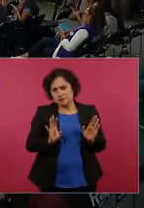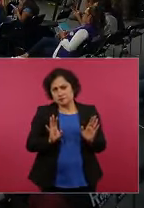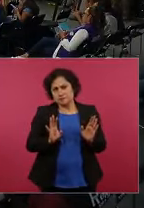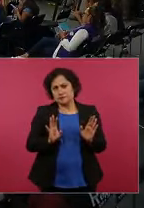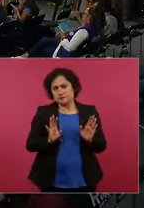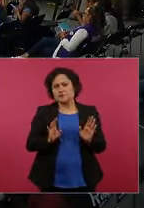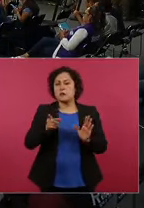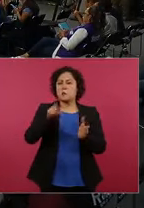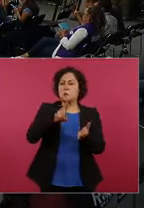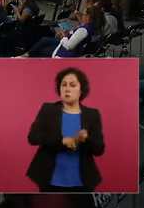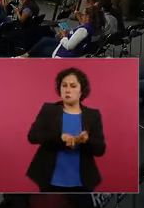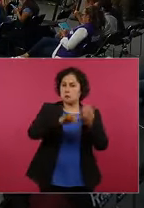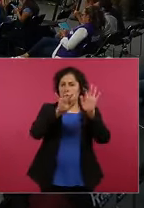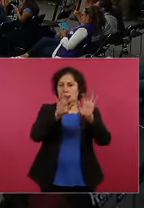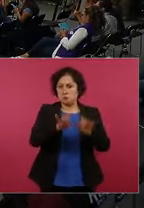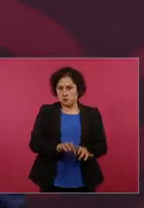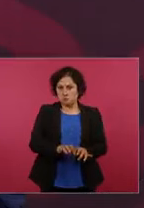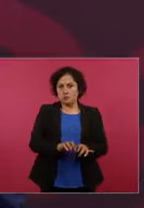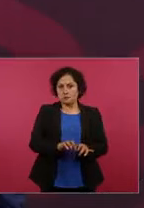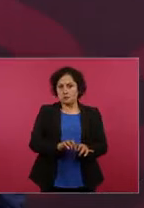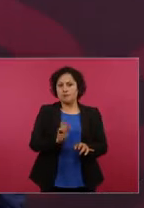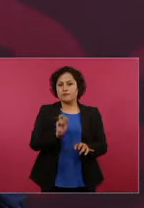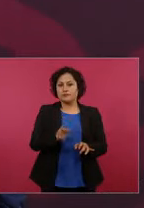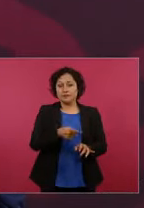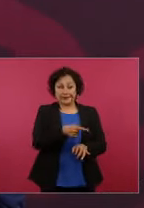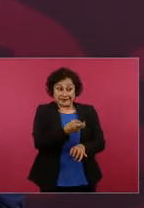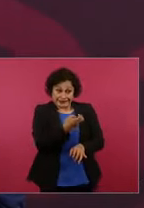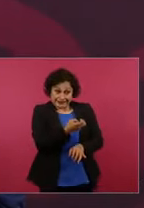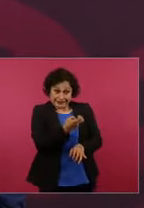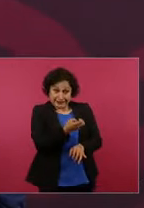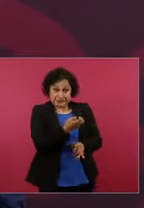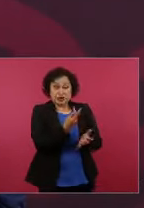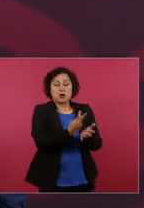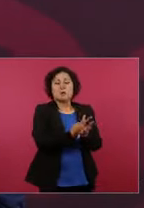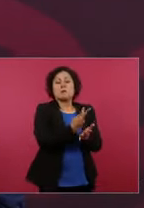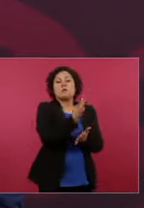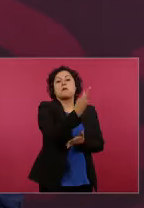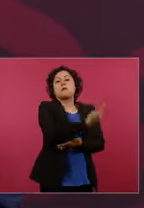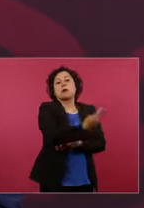a la publicación, le dieron el Pulitzer